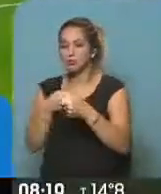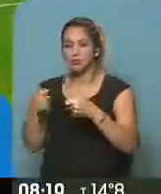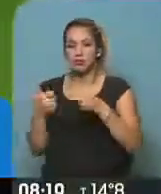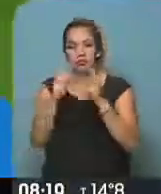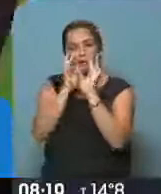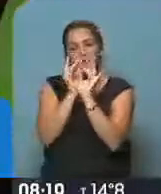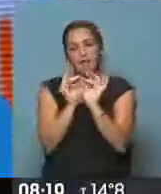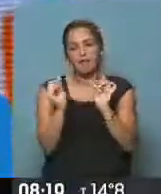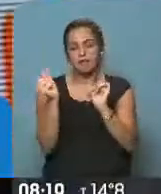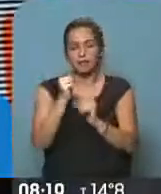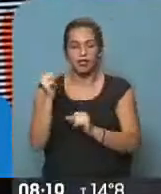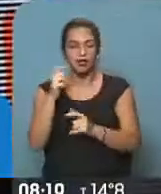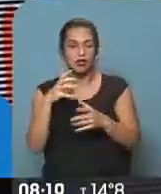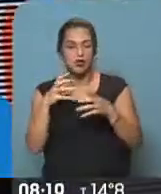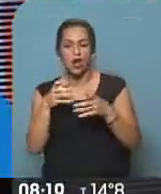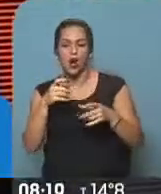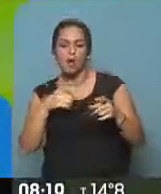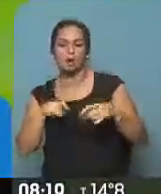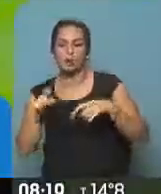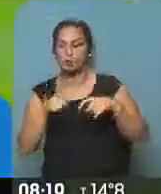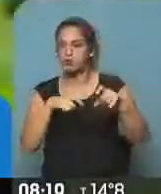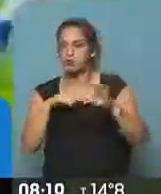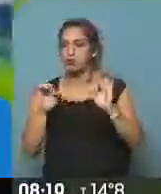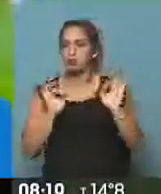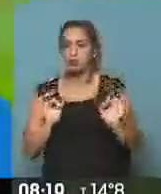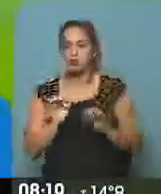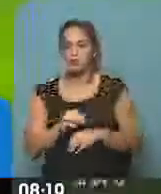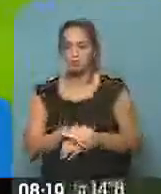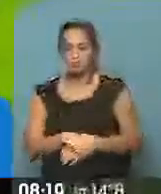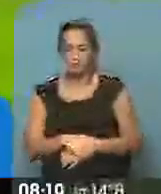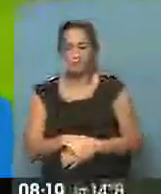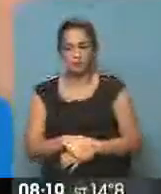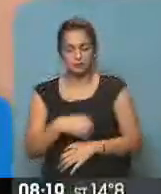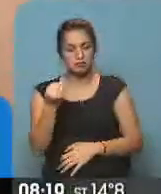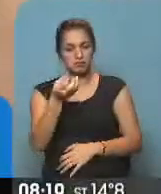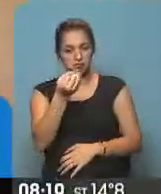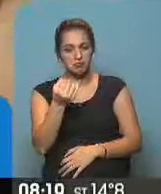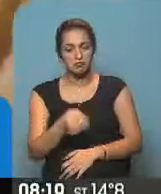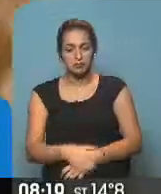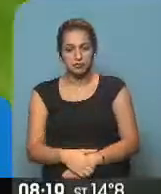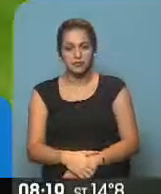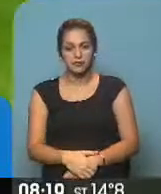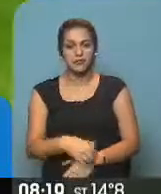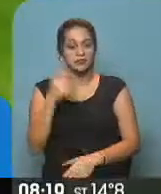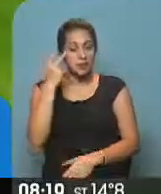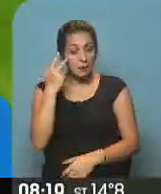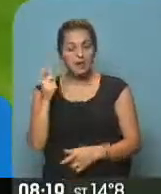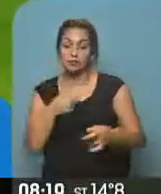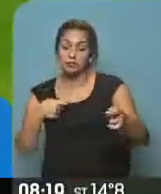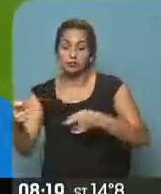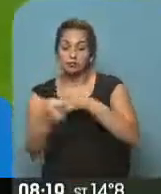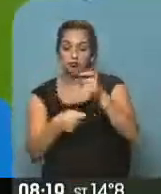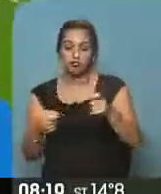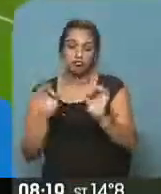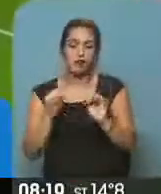con la pelota, un Lo Celso de tan buen trajinar en la mitad de la cancha y con buena participación para con Messi. Y Nick Alvar cuando